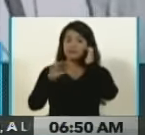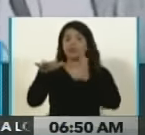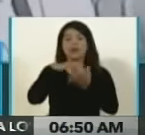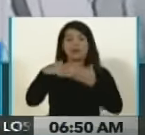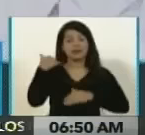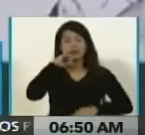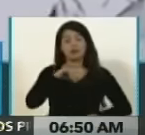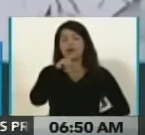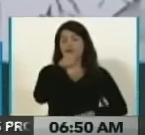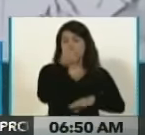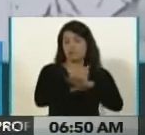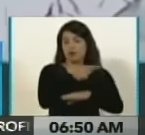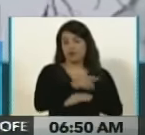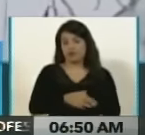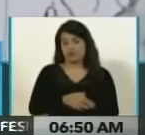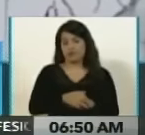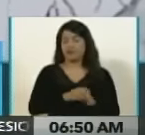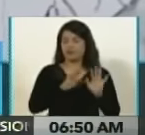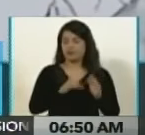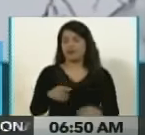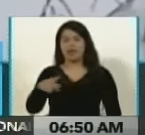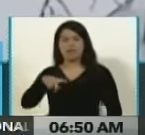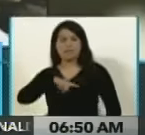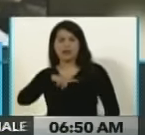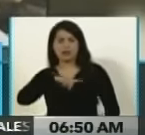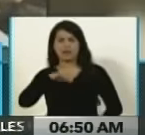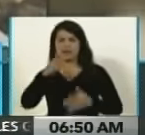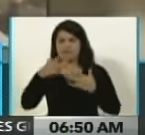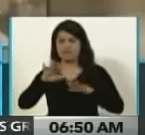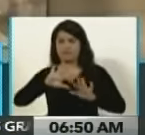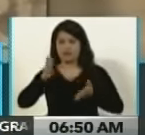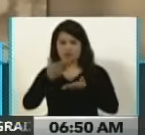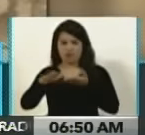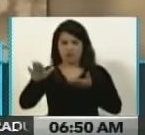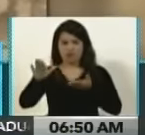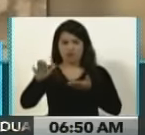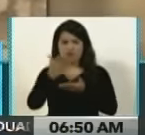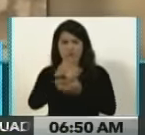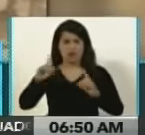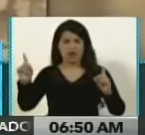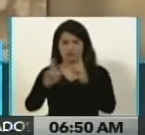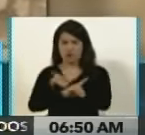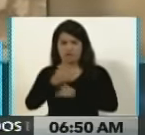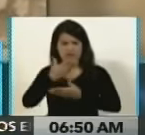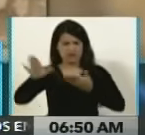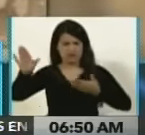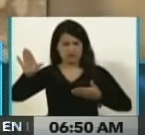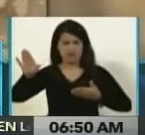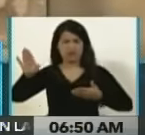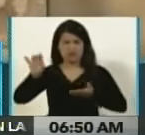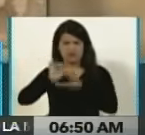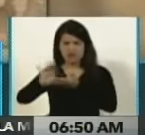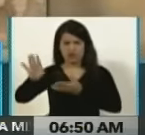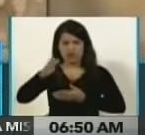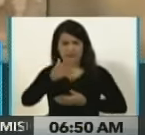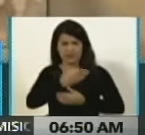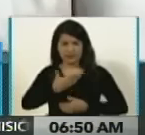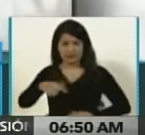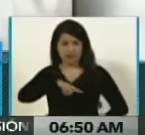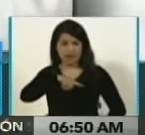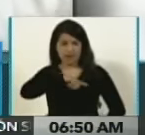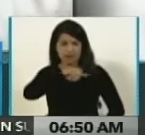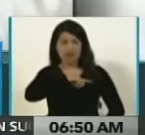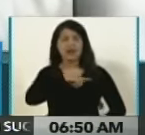época. Pero luego, derrocado Pérez Jiménez, se puso a ocupar de estructurar un frente